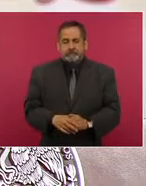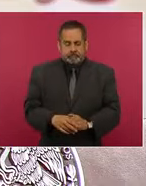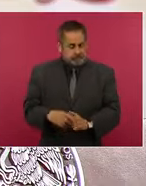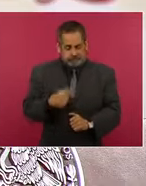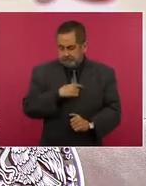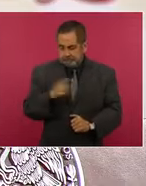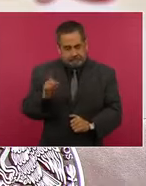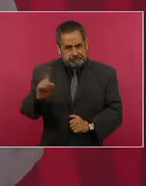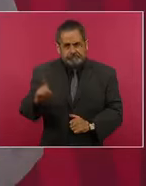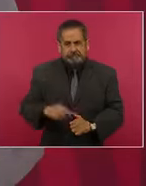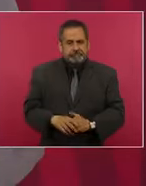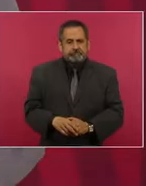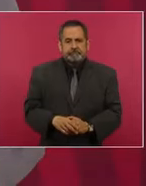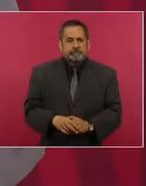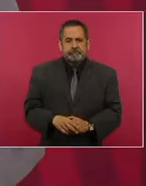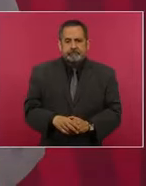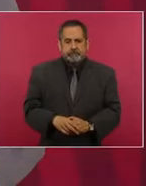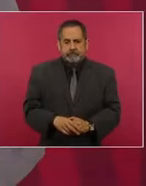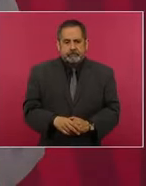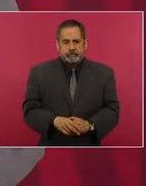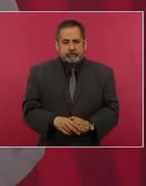No.